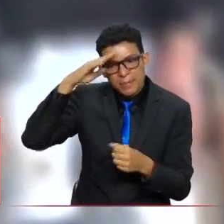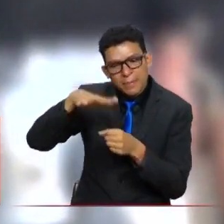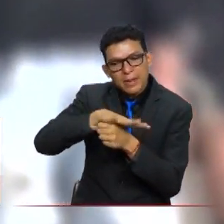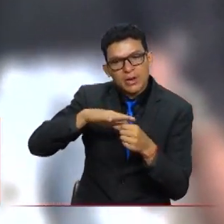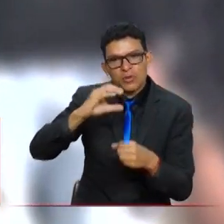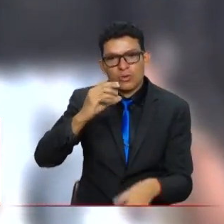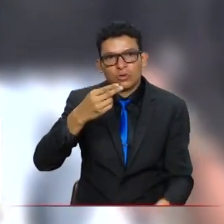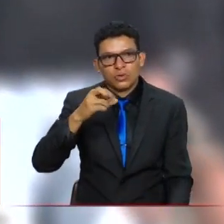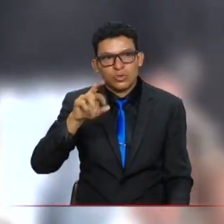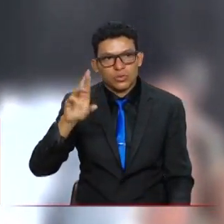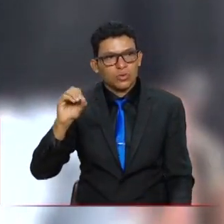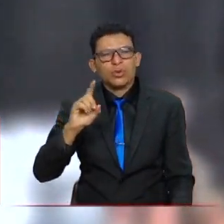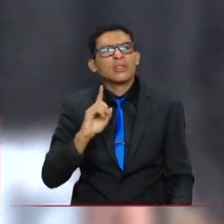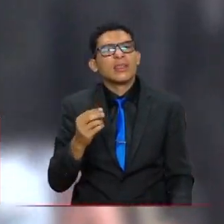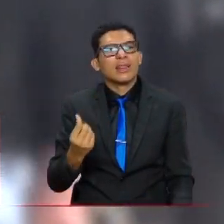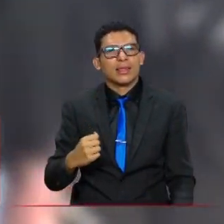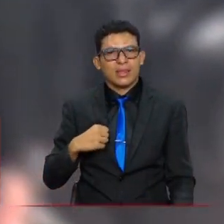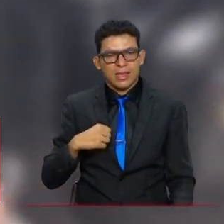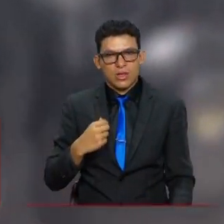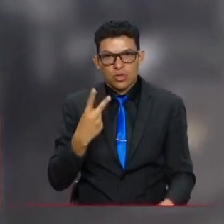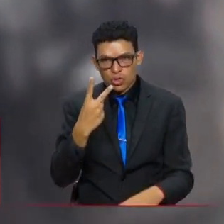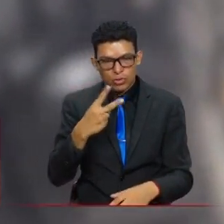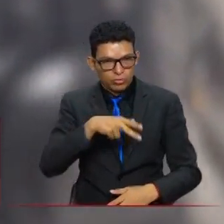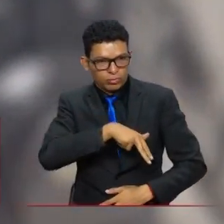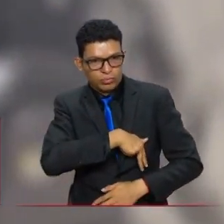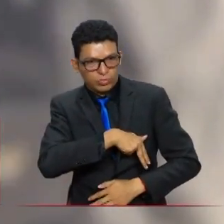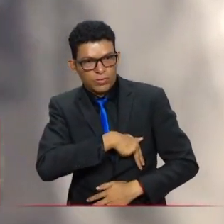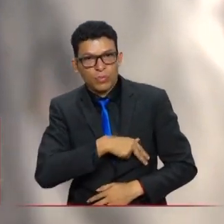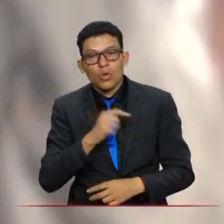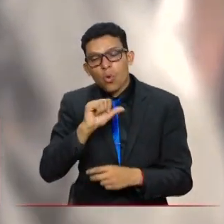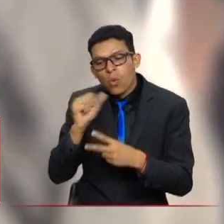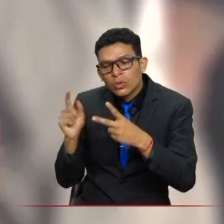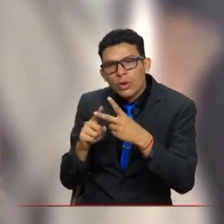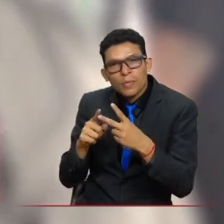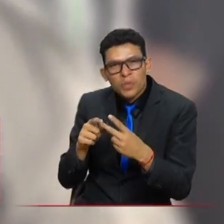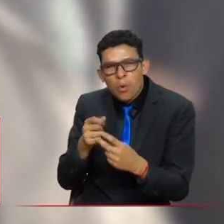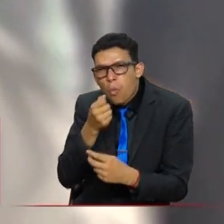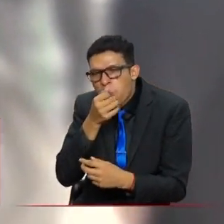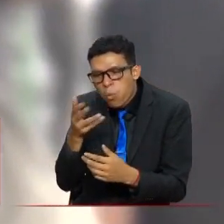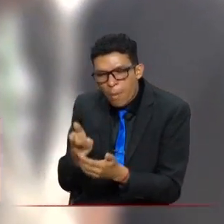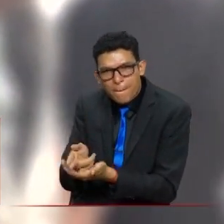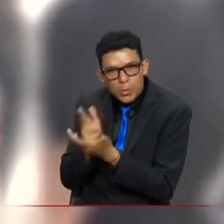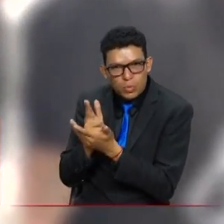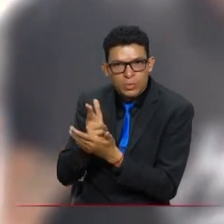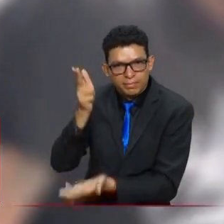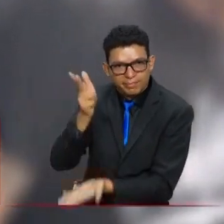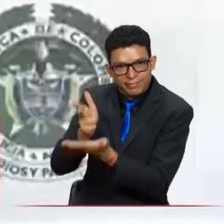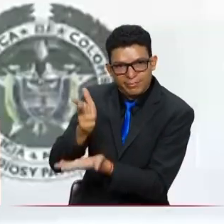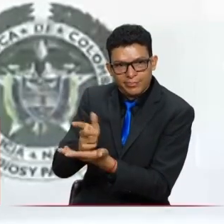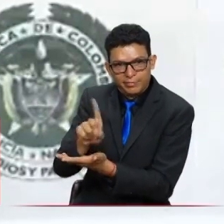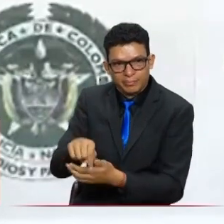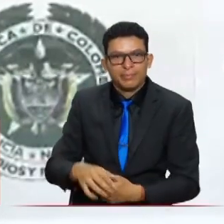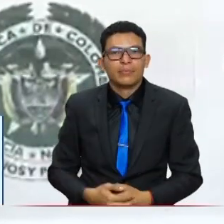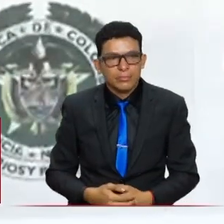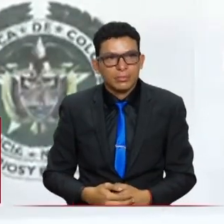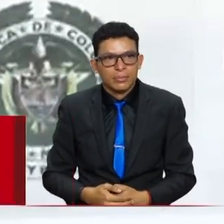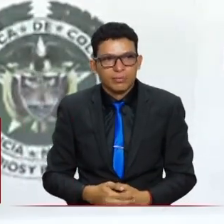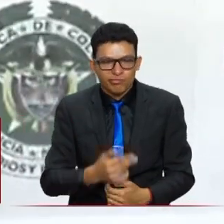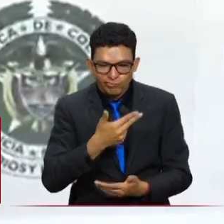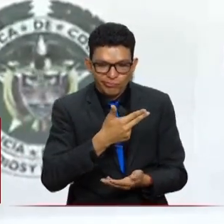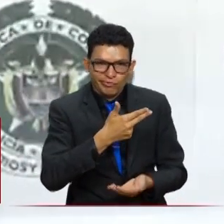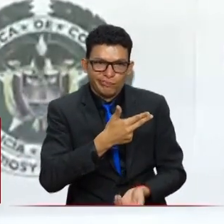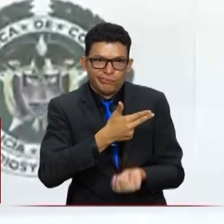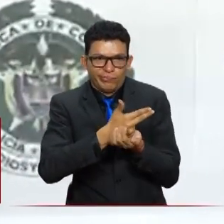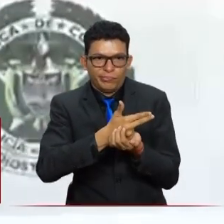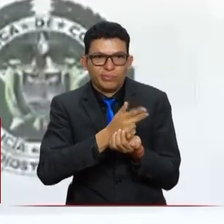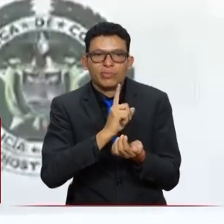alto los sujetos portaban dos armas de fuego una pistola de aire comprimido munición y proveedores estos sujetos presuntamente